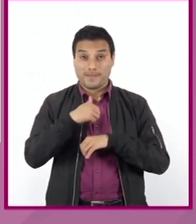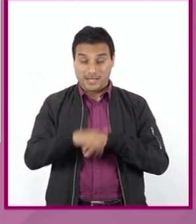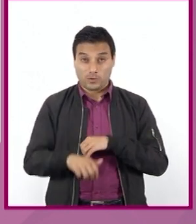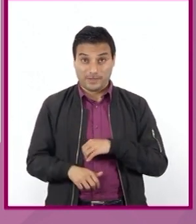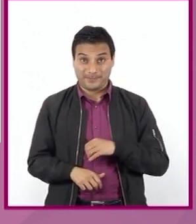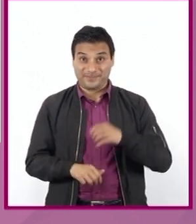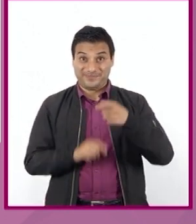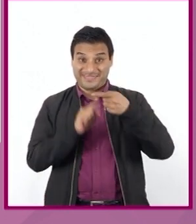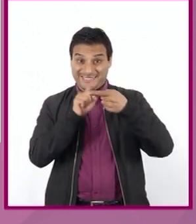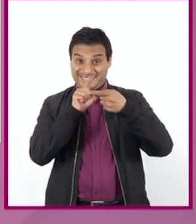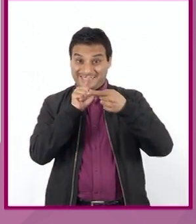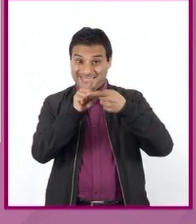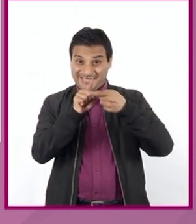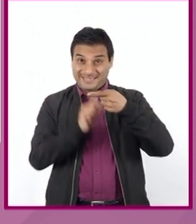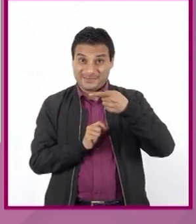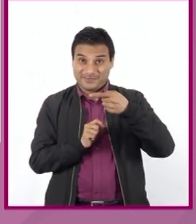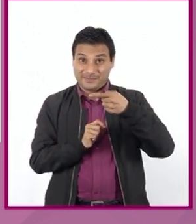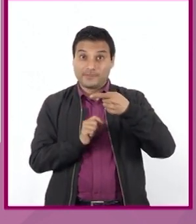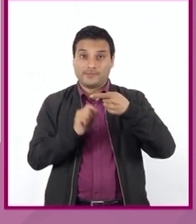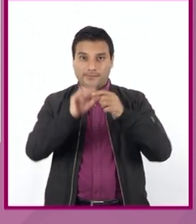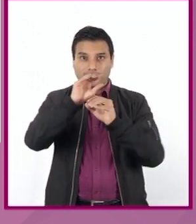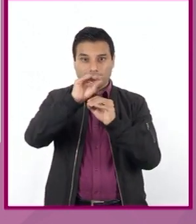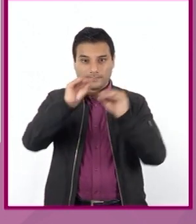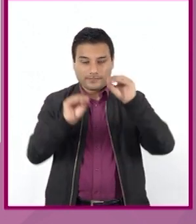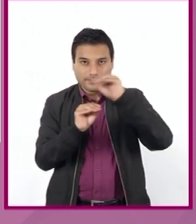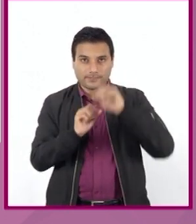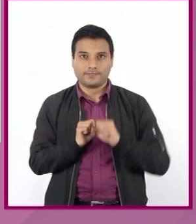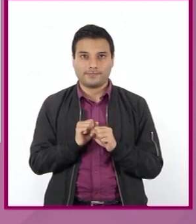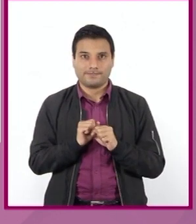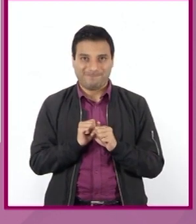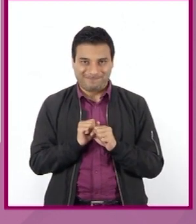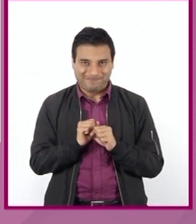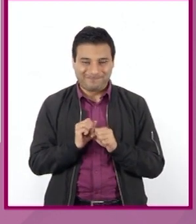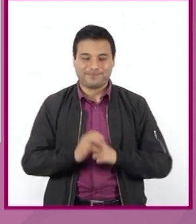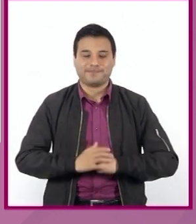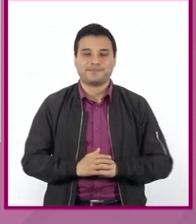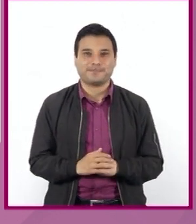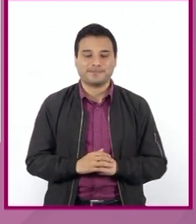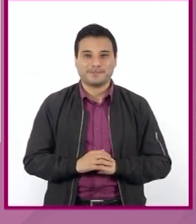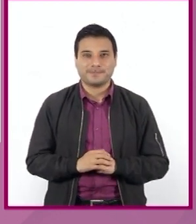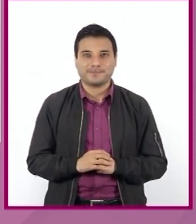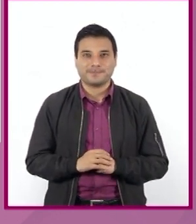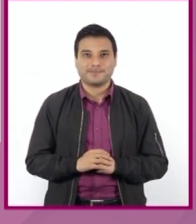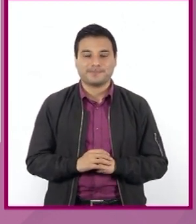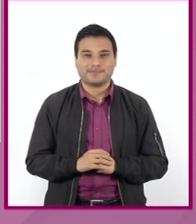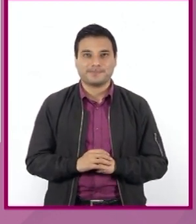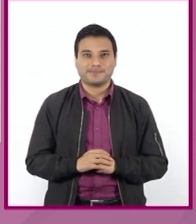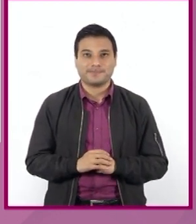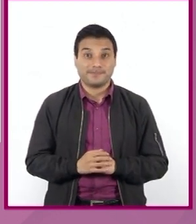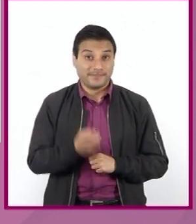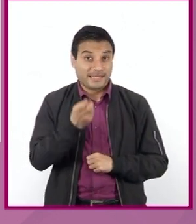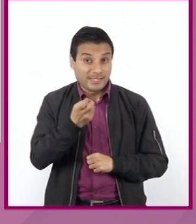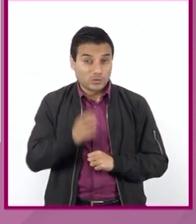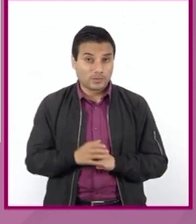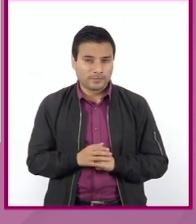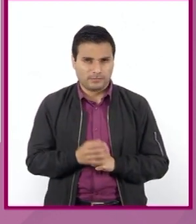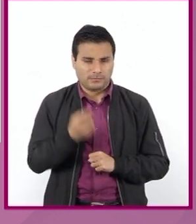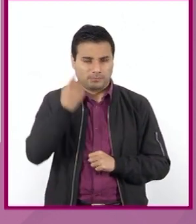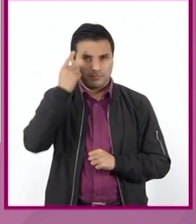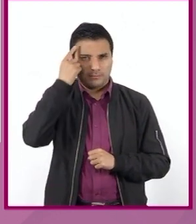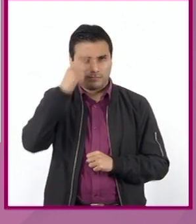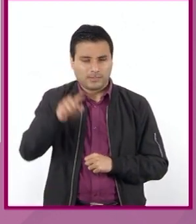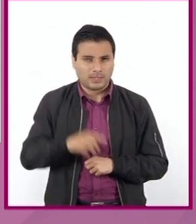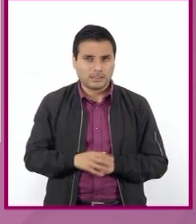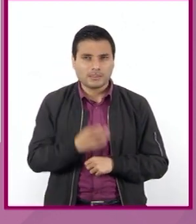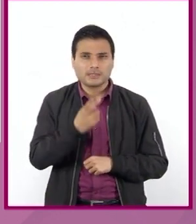número original será denominador y el denominador numerador. Y esto se cumple para todos